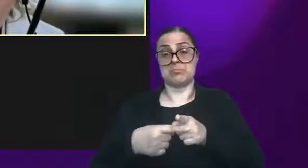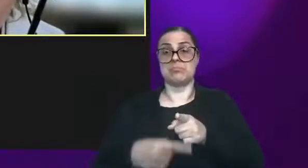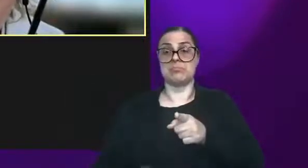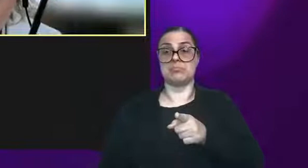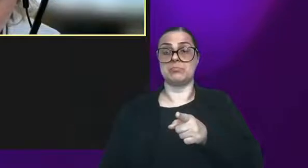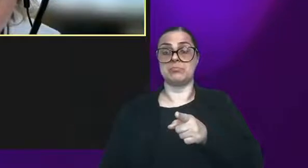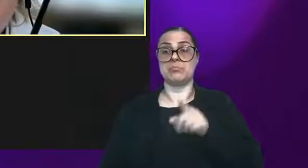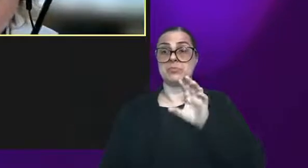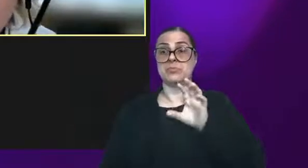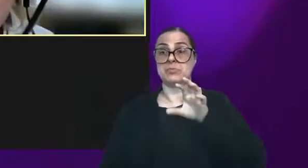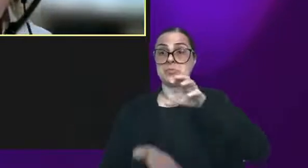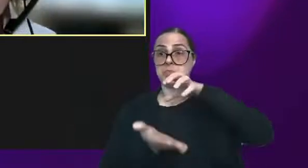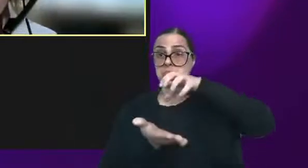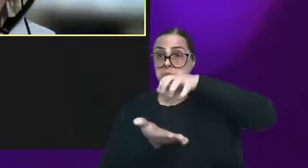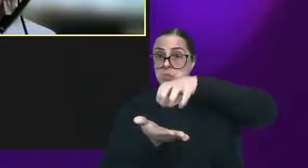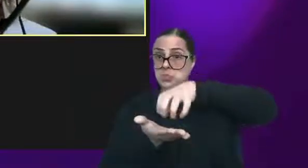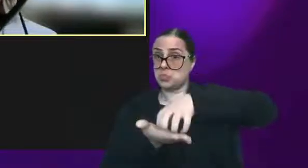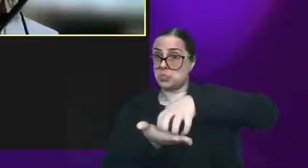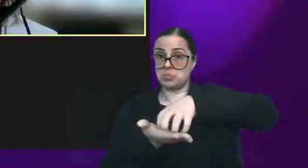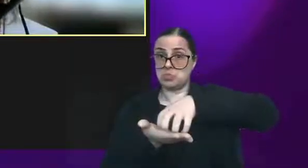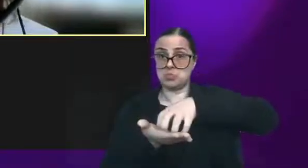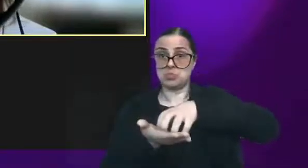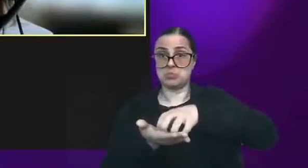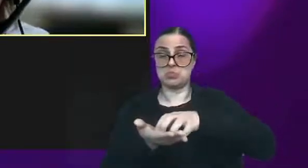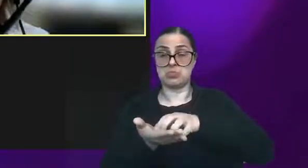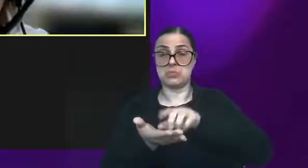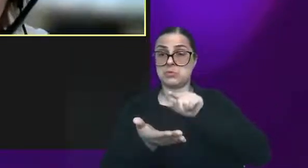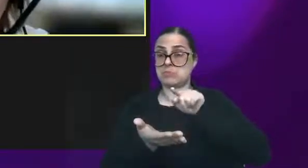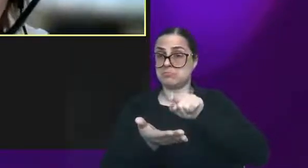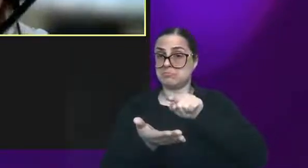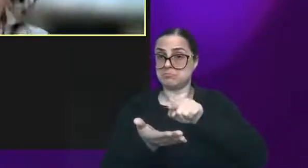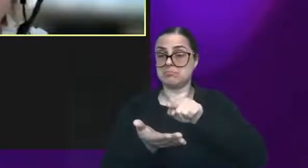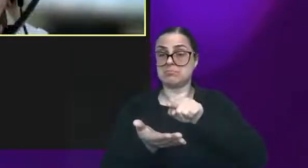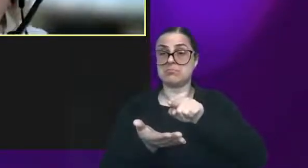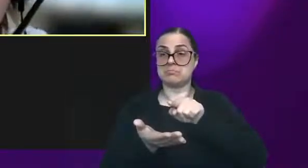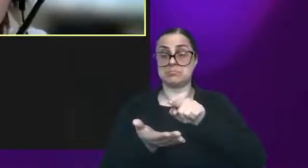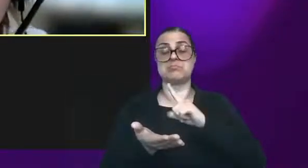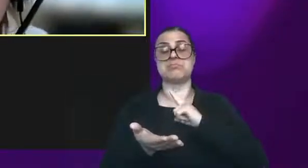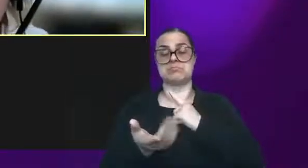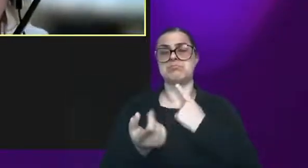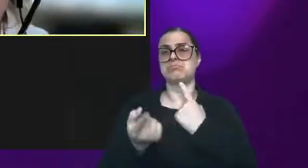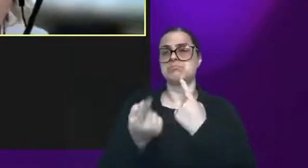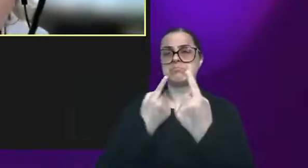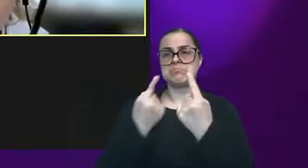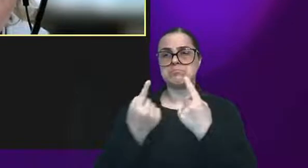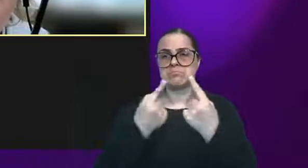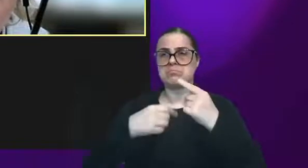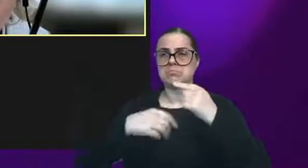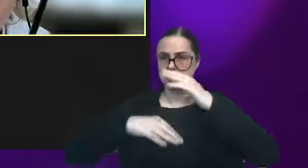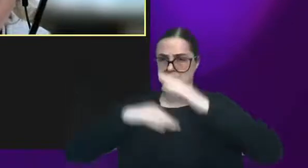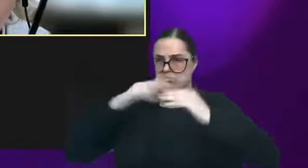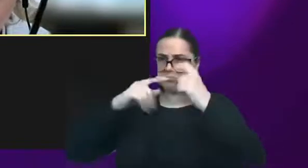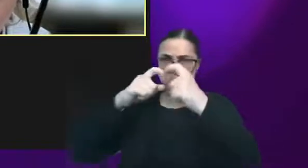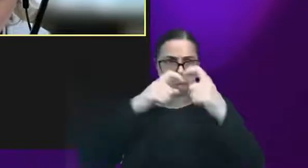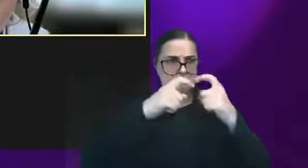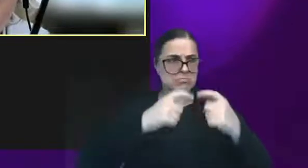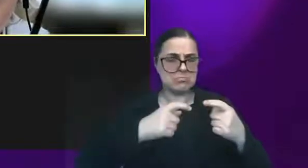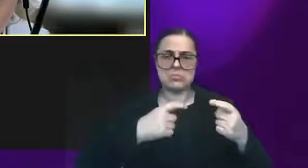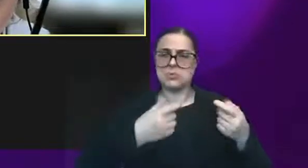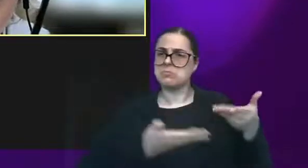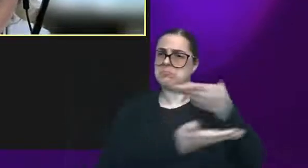hacemos una discusión multidisciplinar cada 15 días con todos los pacientes que vienen en el instituto por